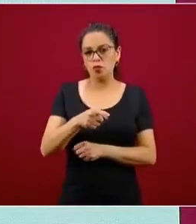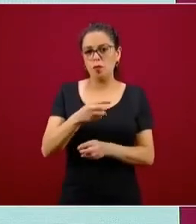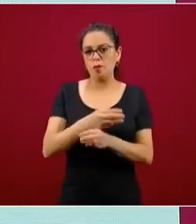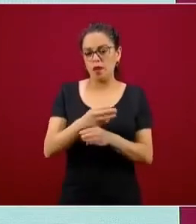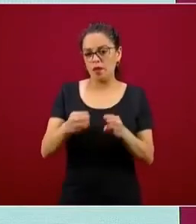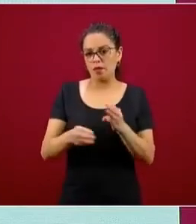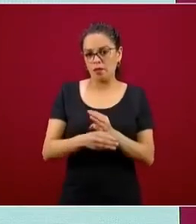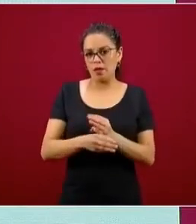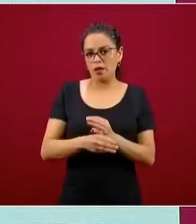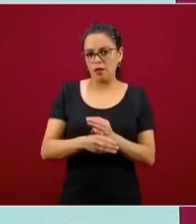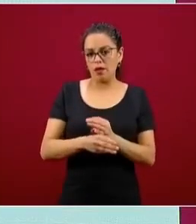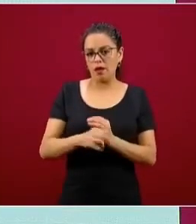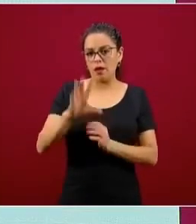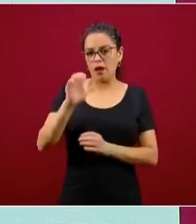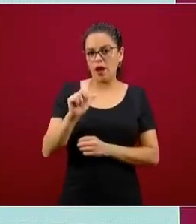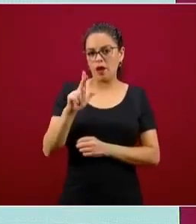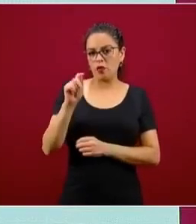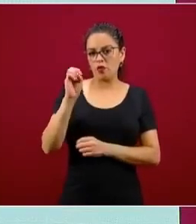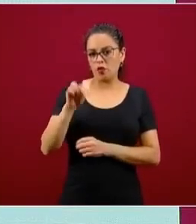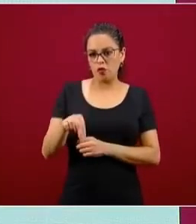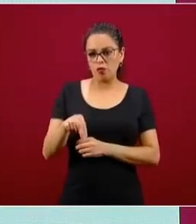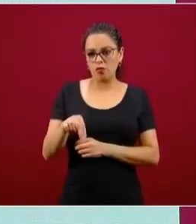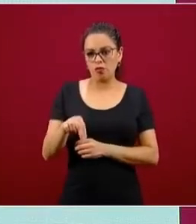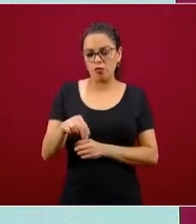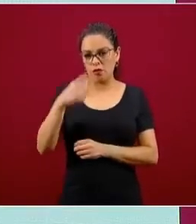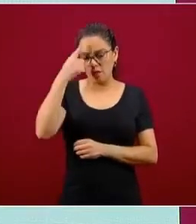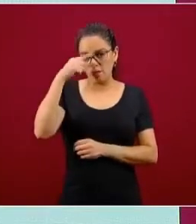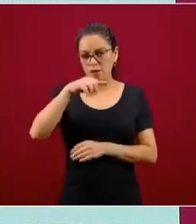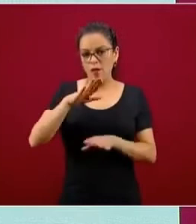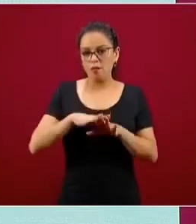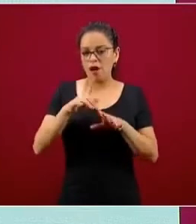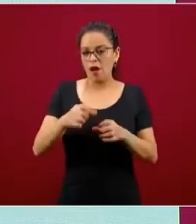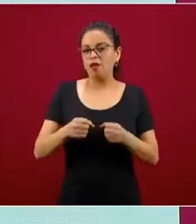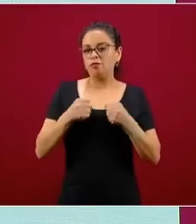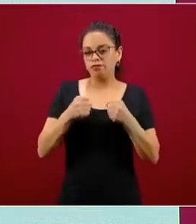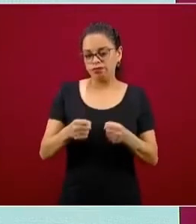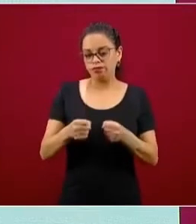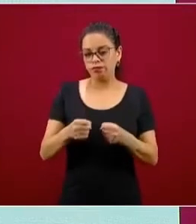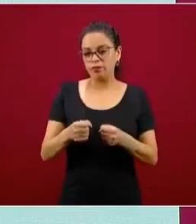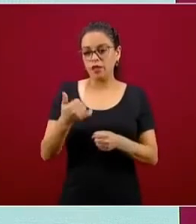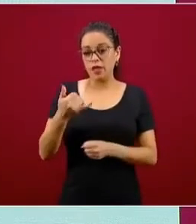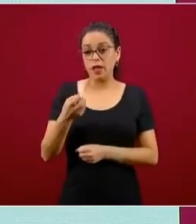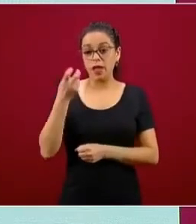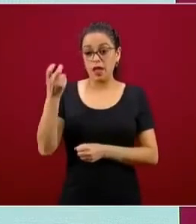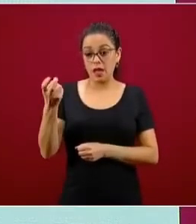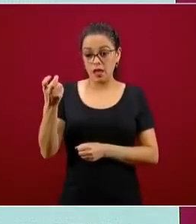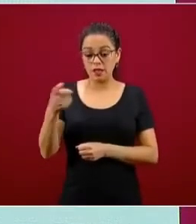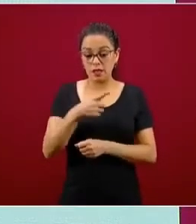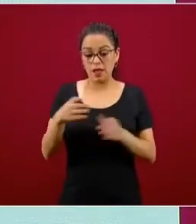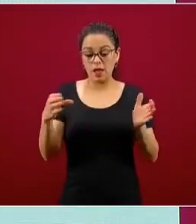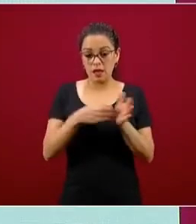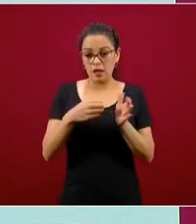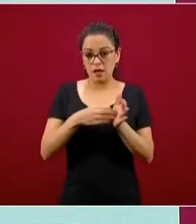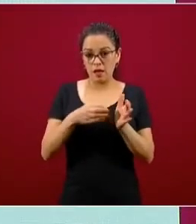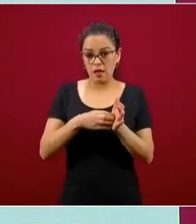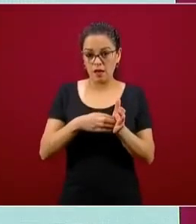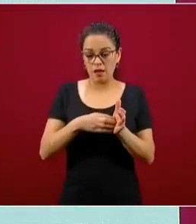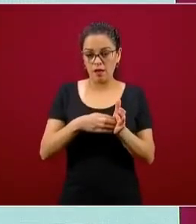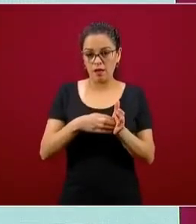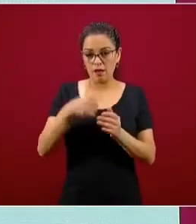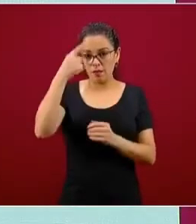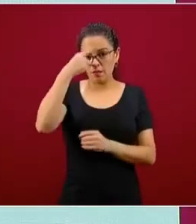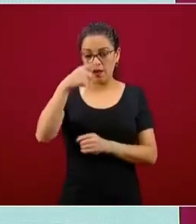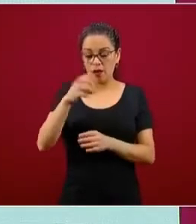de cartón con características peculiares de resistencia, y este es el tipo de caja en la que se ponen